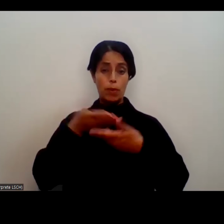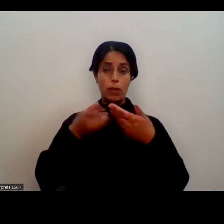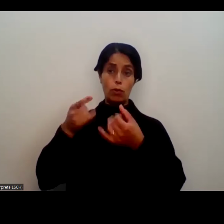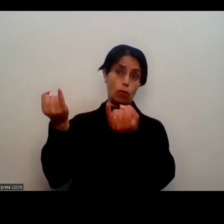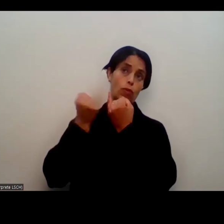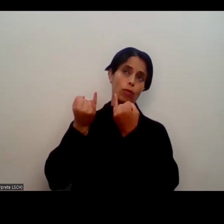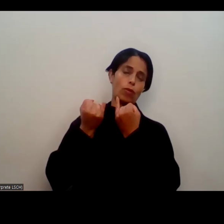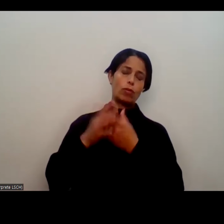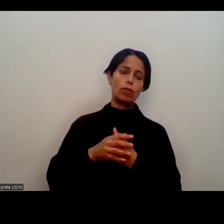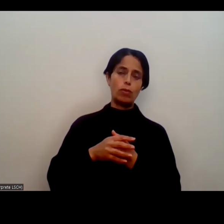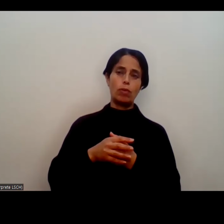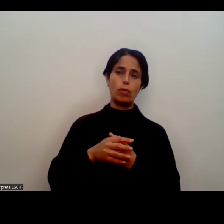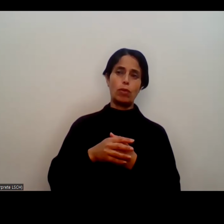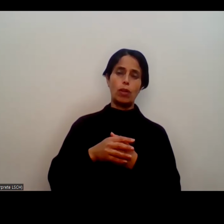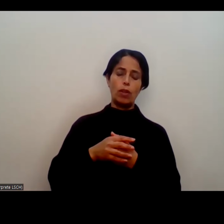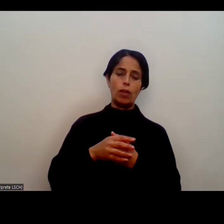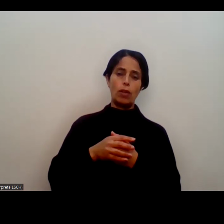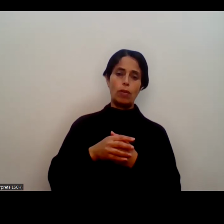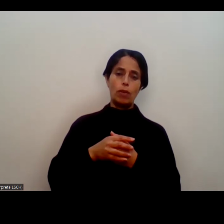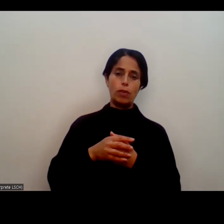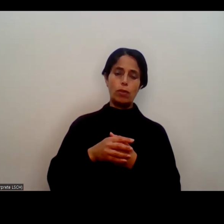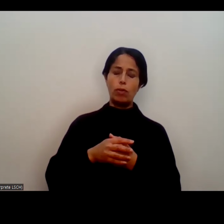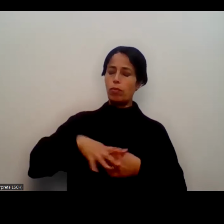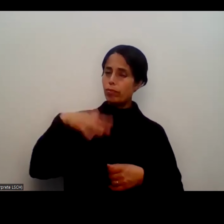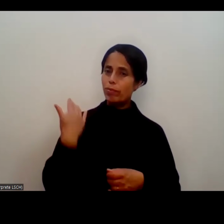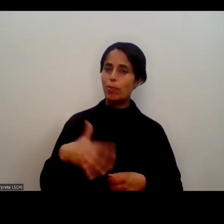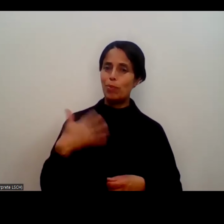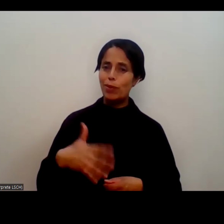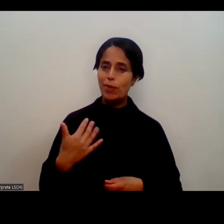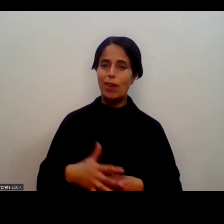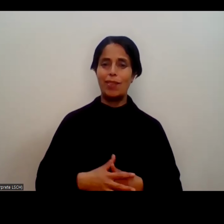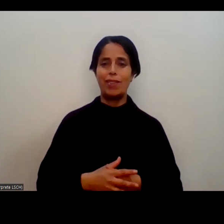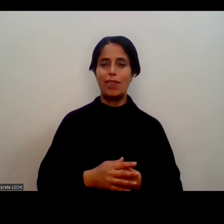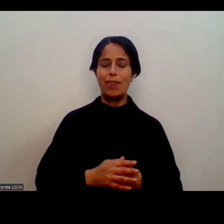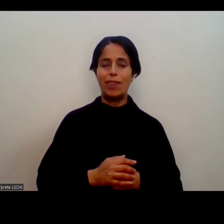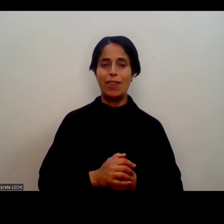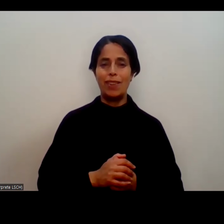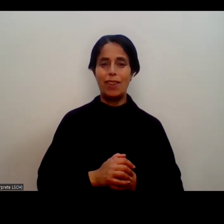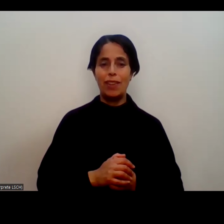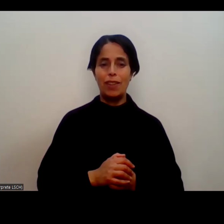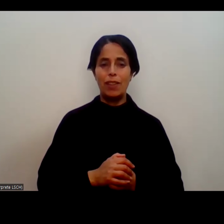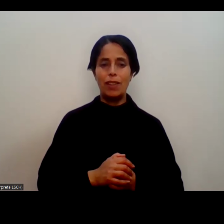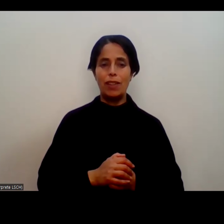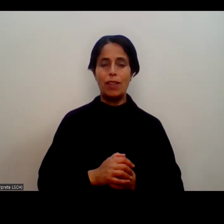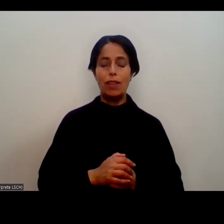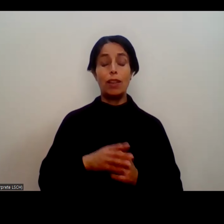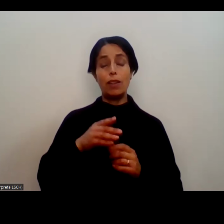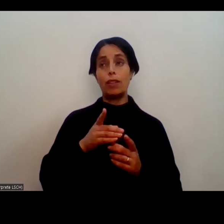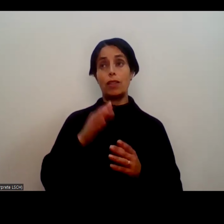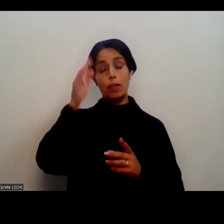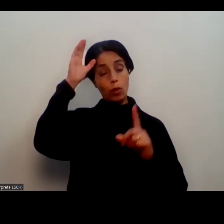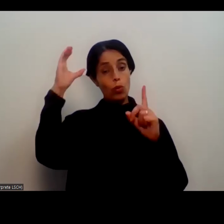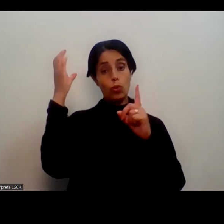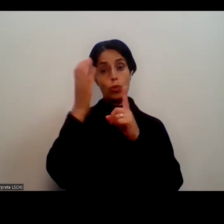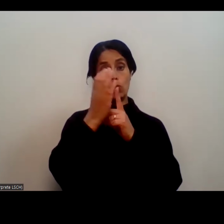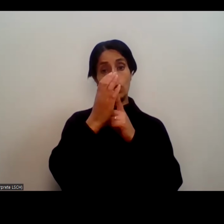conocimientos tan fascinantes, ¿cierto? Respecto de esta cultura y, bueno, de